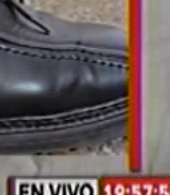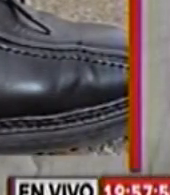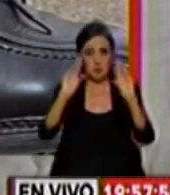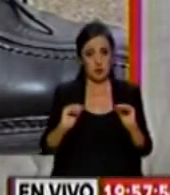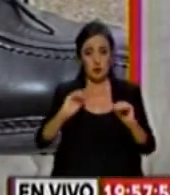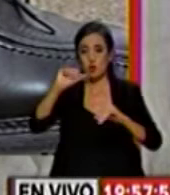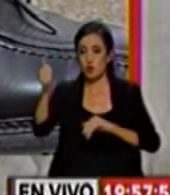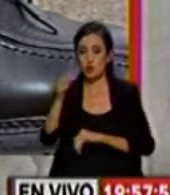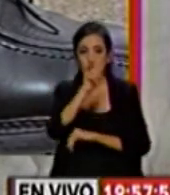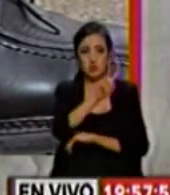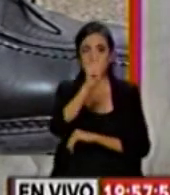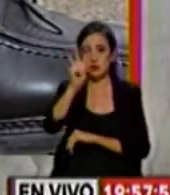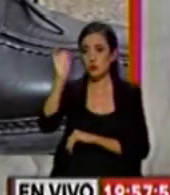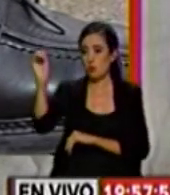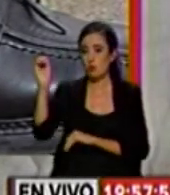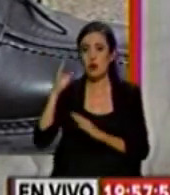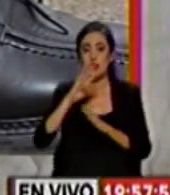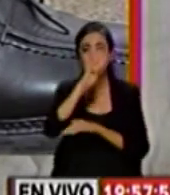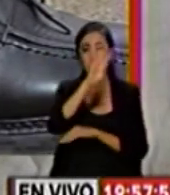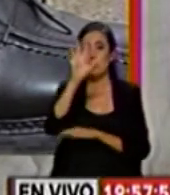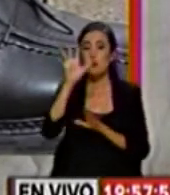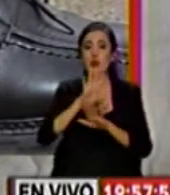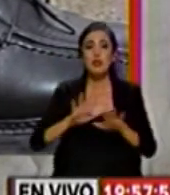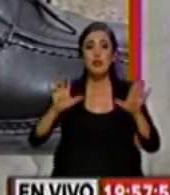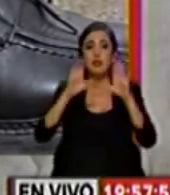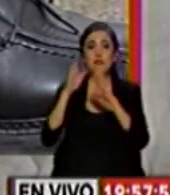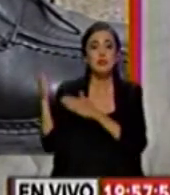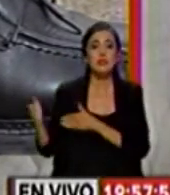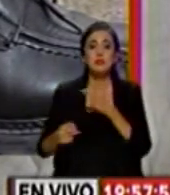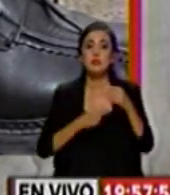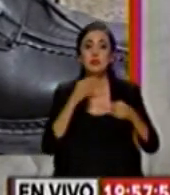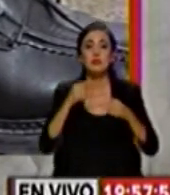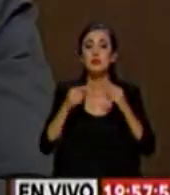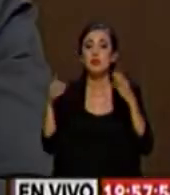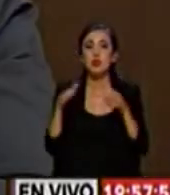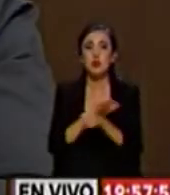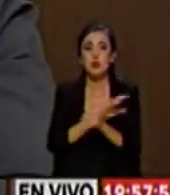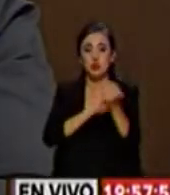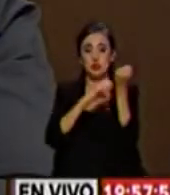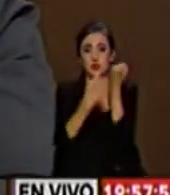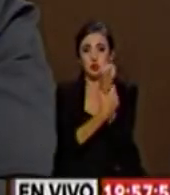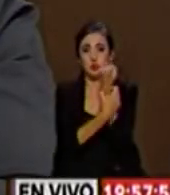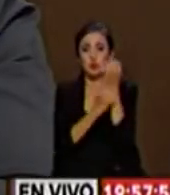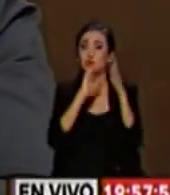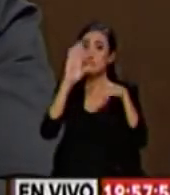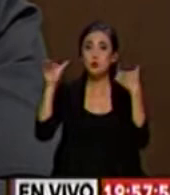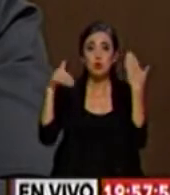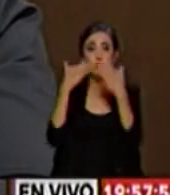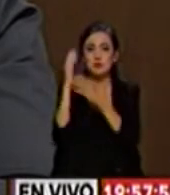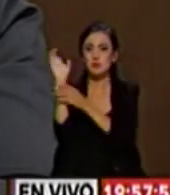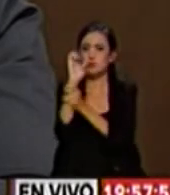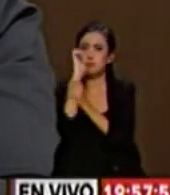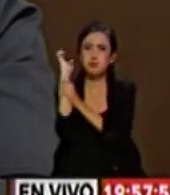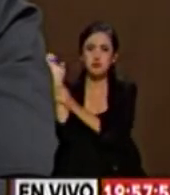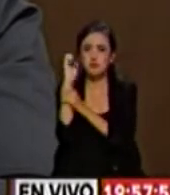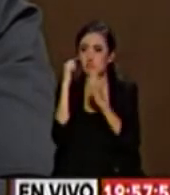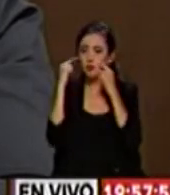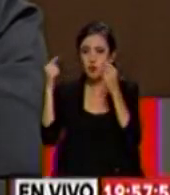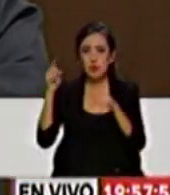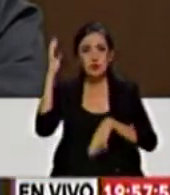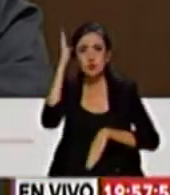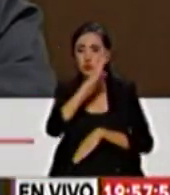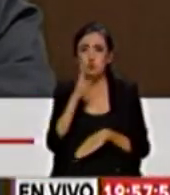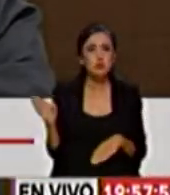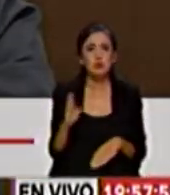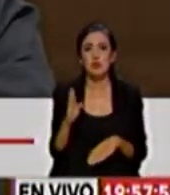otras 245 que establecen que la pulsera fue quitada de su tobillo. Todas estas alertas nunca fueron